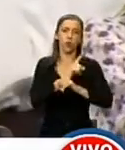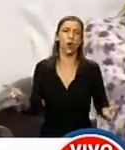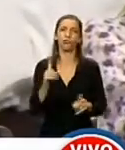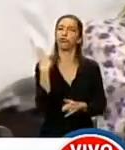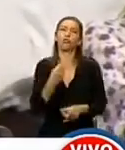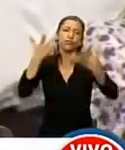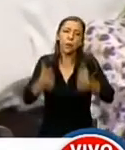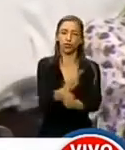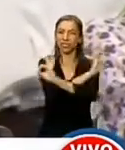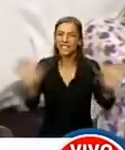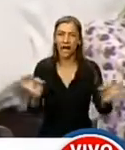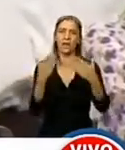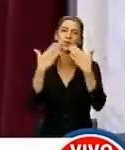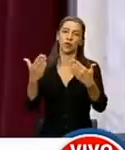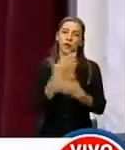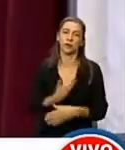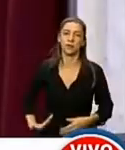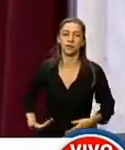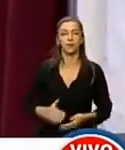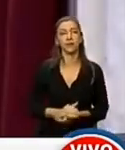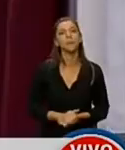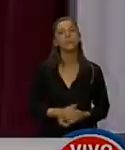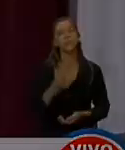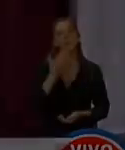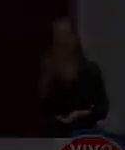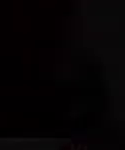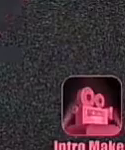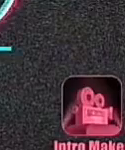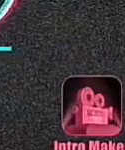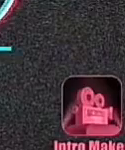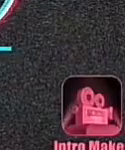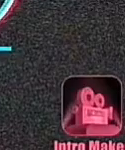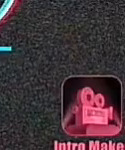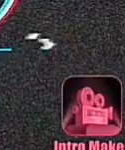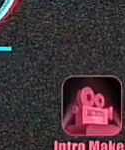muchas gracias señor presidente gracias diputados mi ley